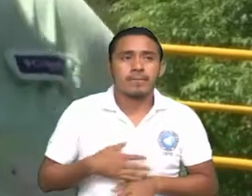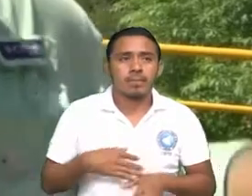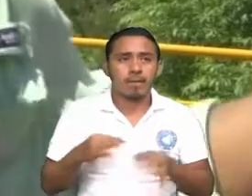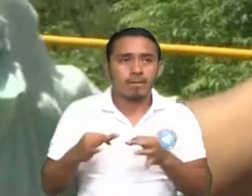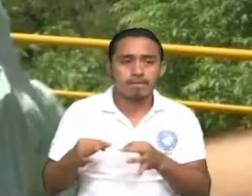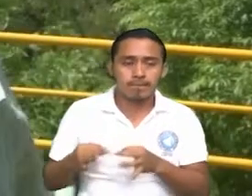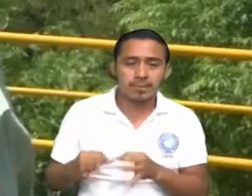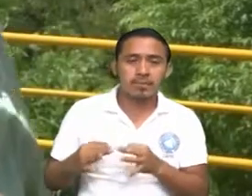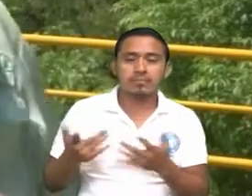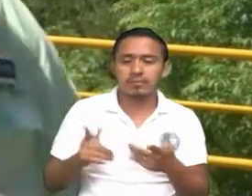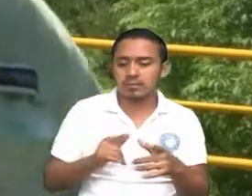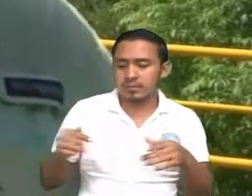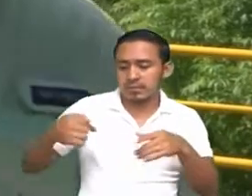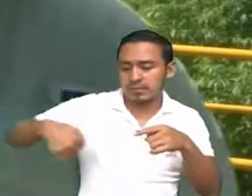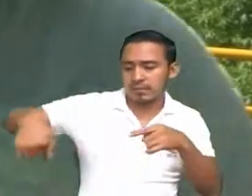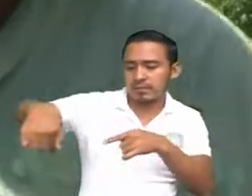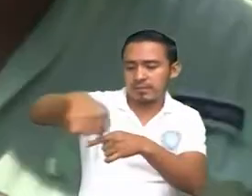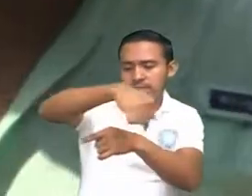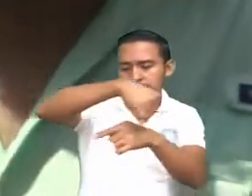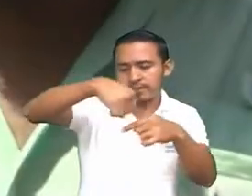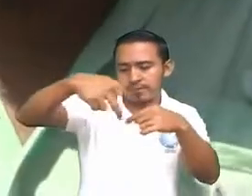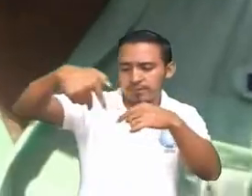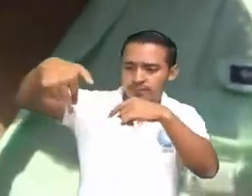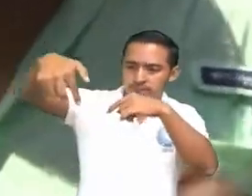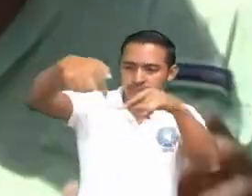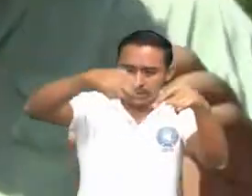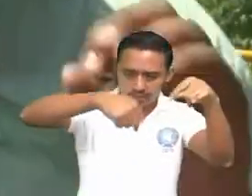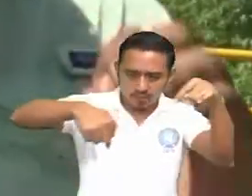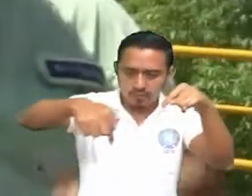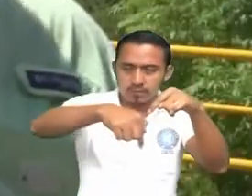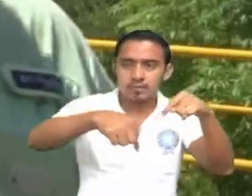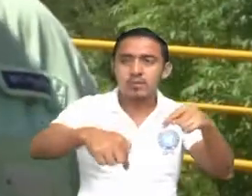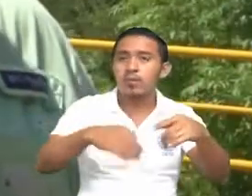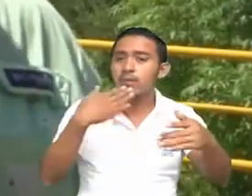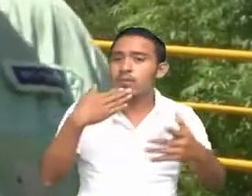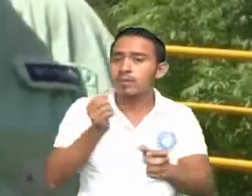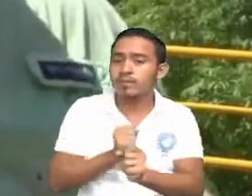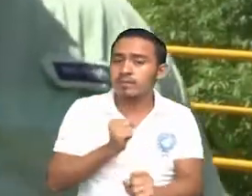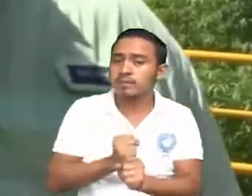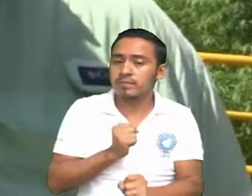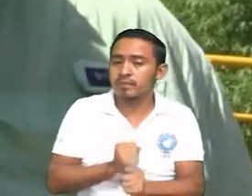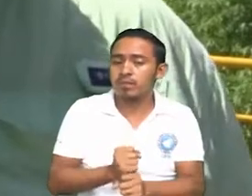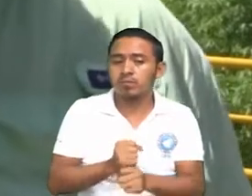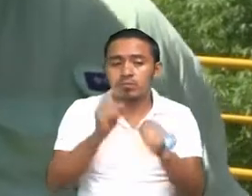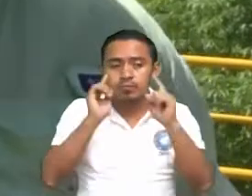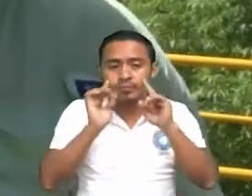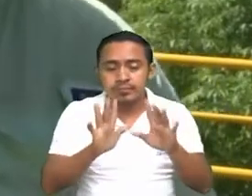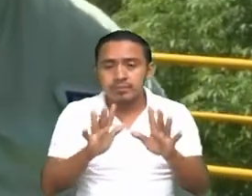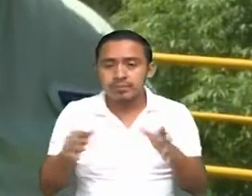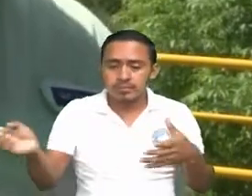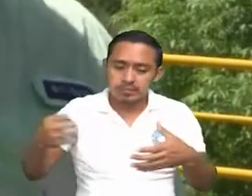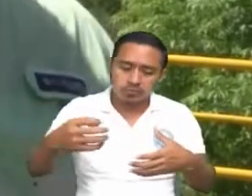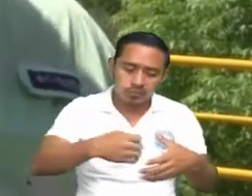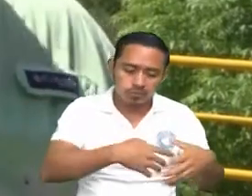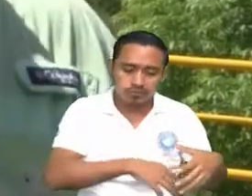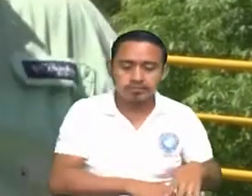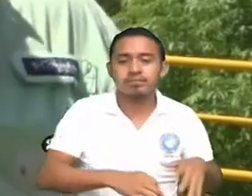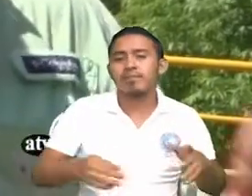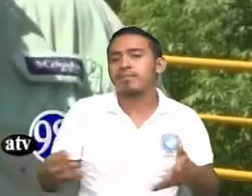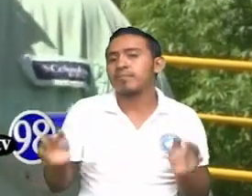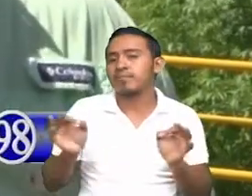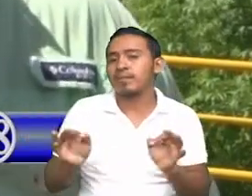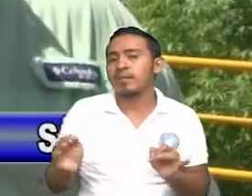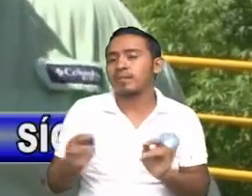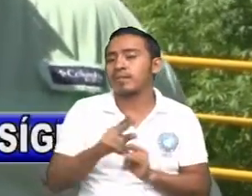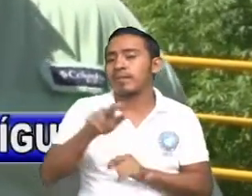en los alrededores, en la parte de los senderos, haciendo esa buena labor, cuidando el medio ambiente, recogiendo la basura y haciendo al